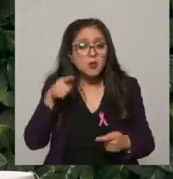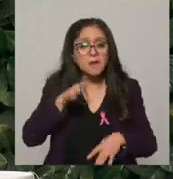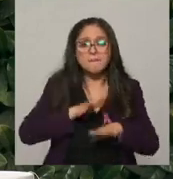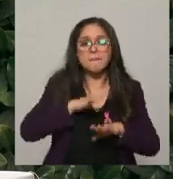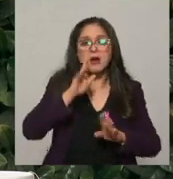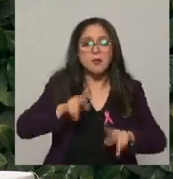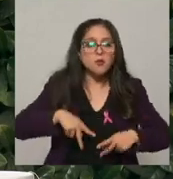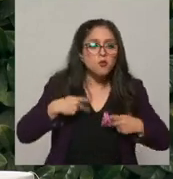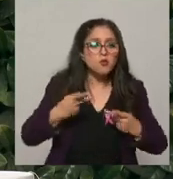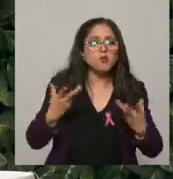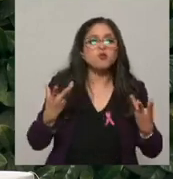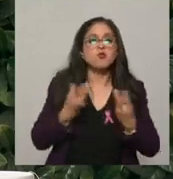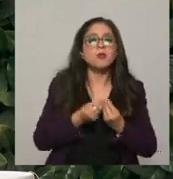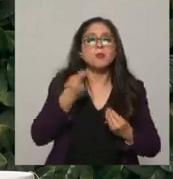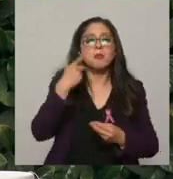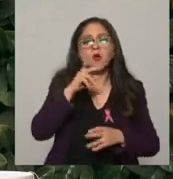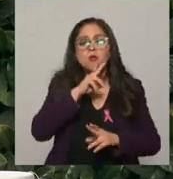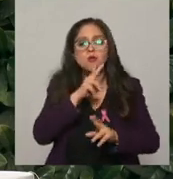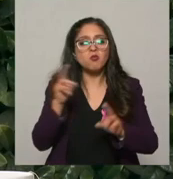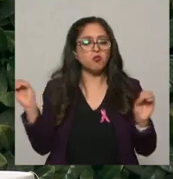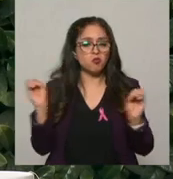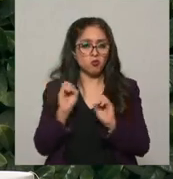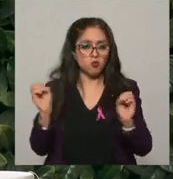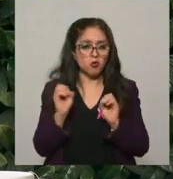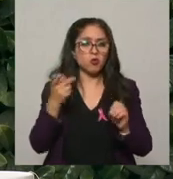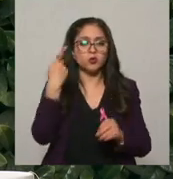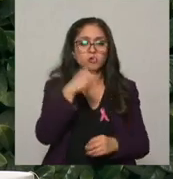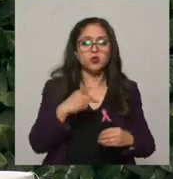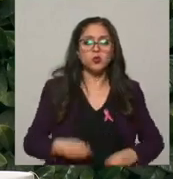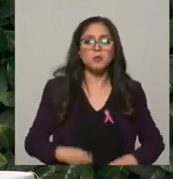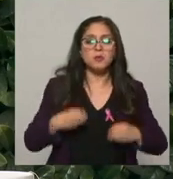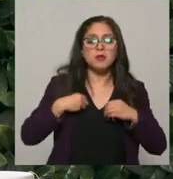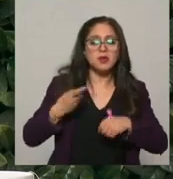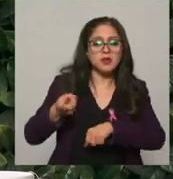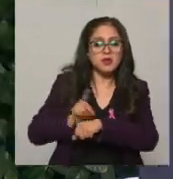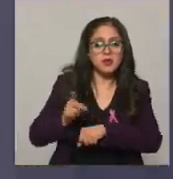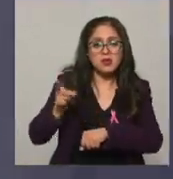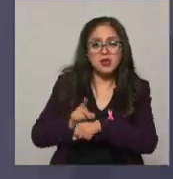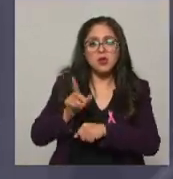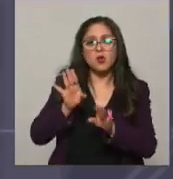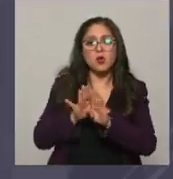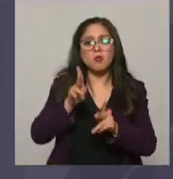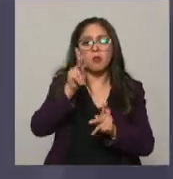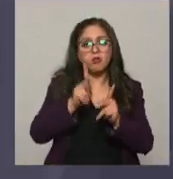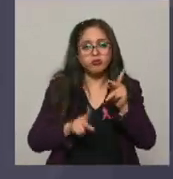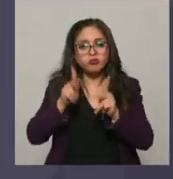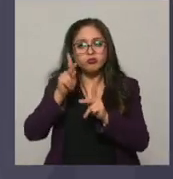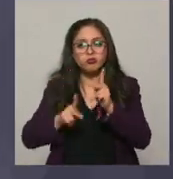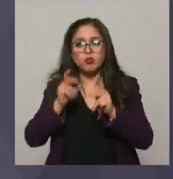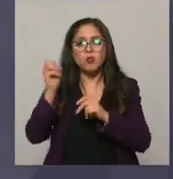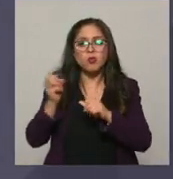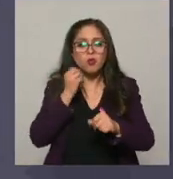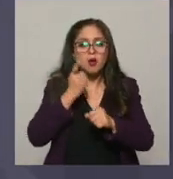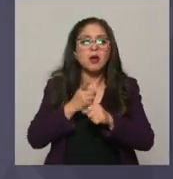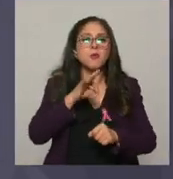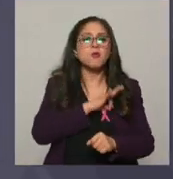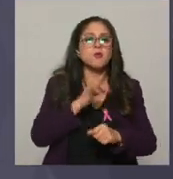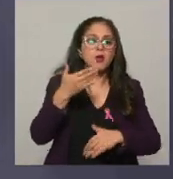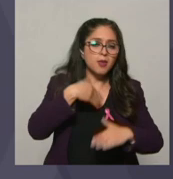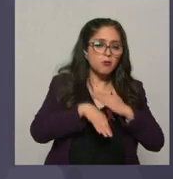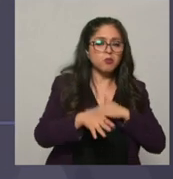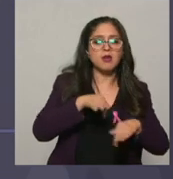se podría pensar, no hay una respuesta. La vida cotidiana le va a ir fragmentando las posibilidades, puede terminar trabajo